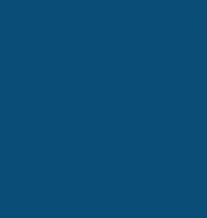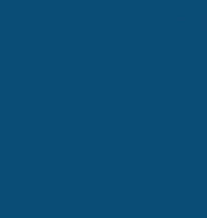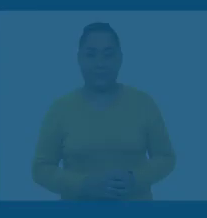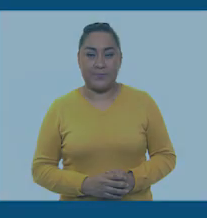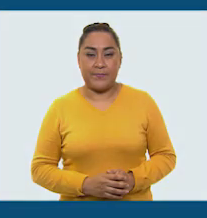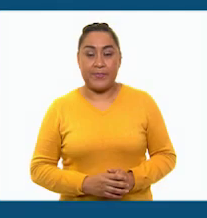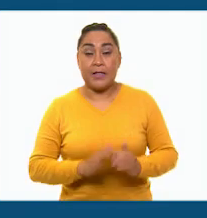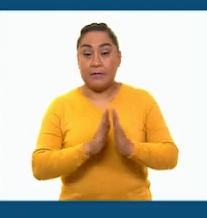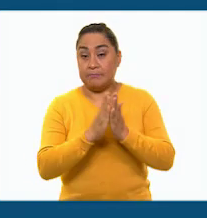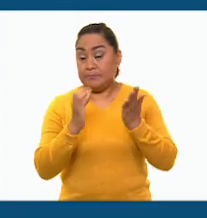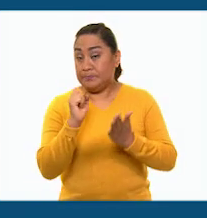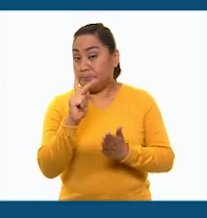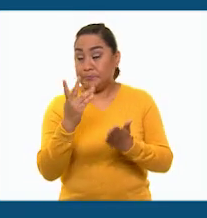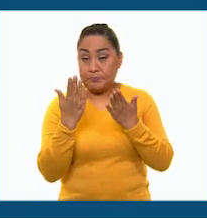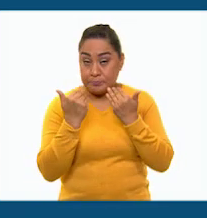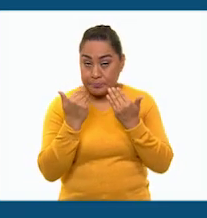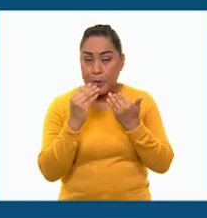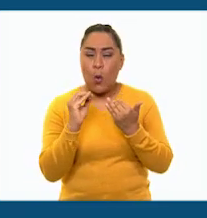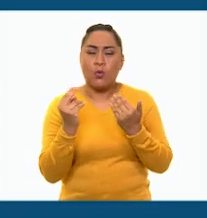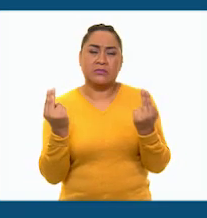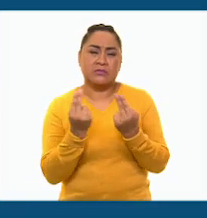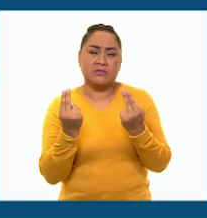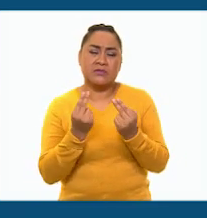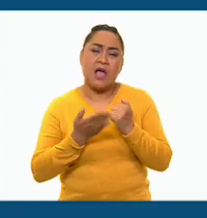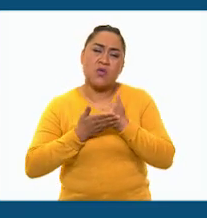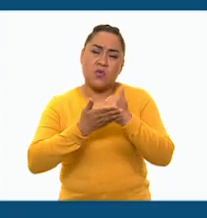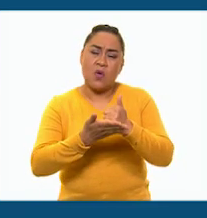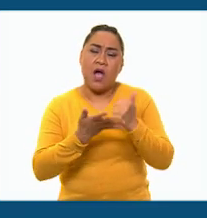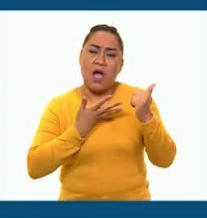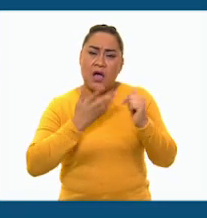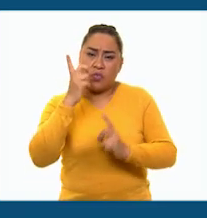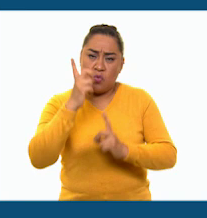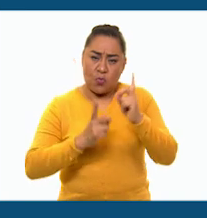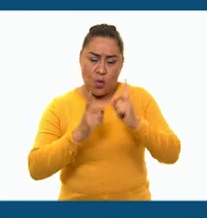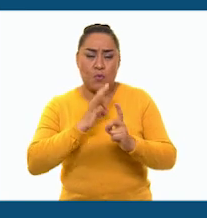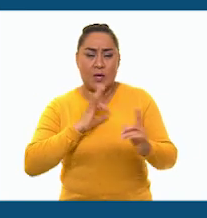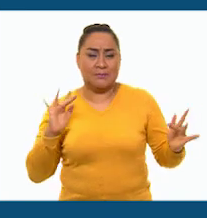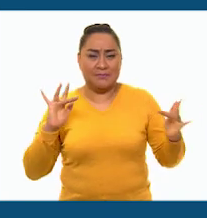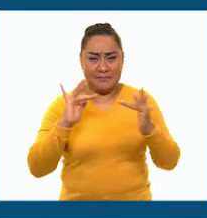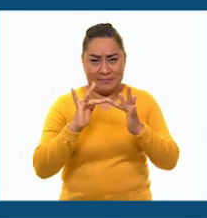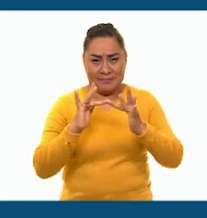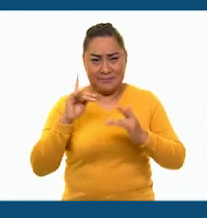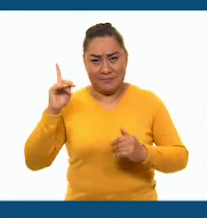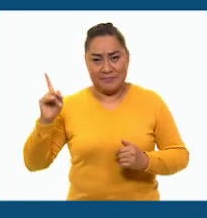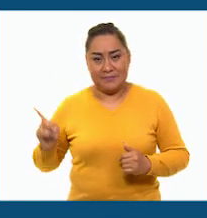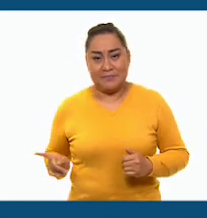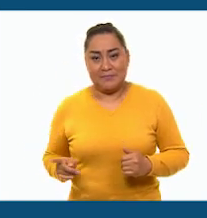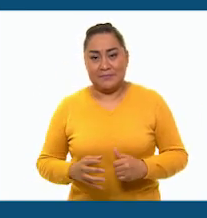Si no tienes el libro de texto o necesitas ayuda para responder las preguntas, contáctanos.